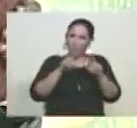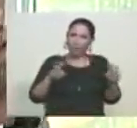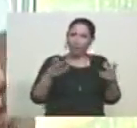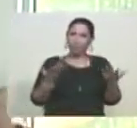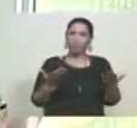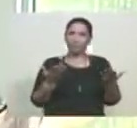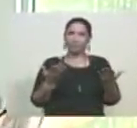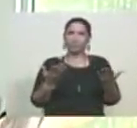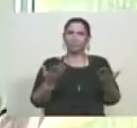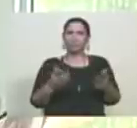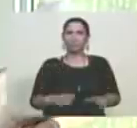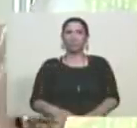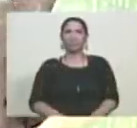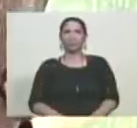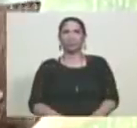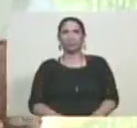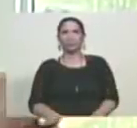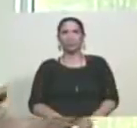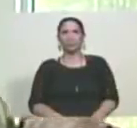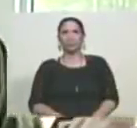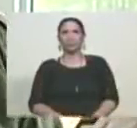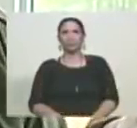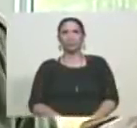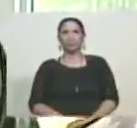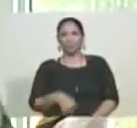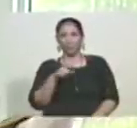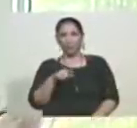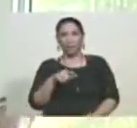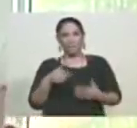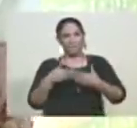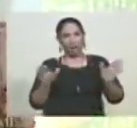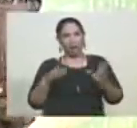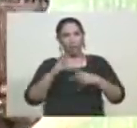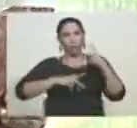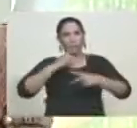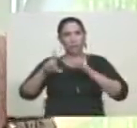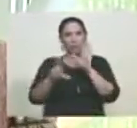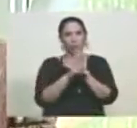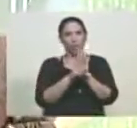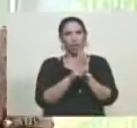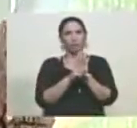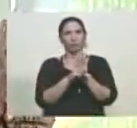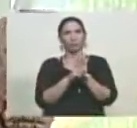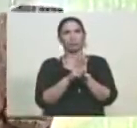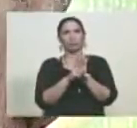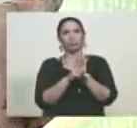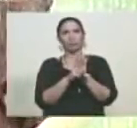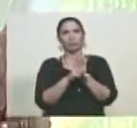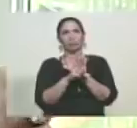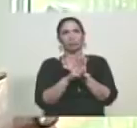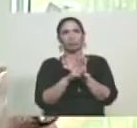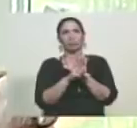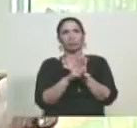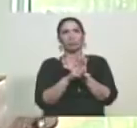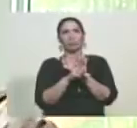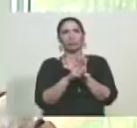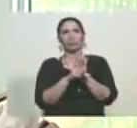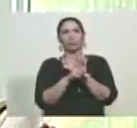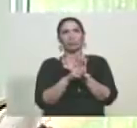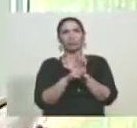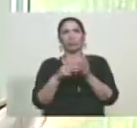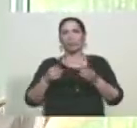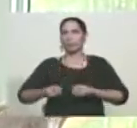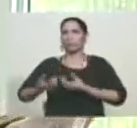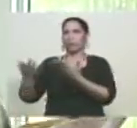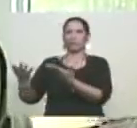tala y etcétera, etcétera. Entonces se nos pretende abrir un procedimiento para llegar y derogar el título por